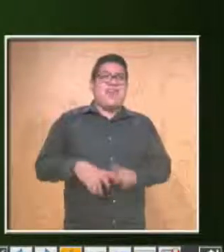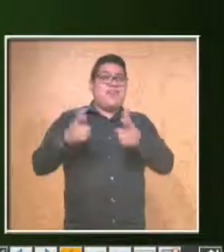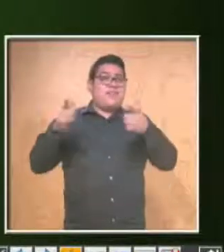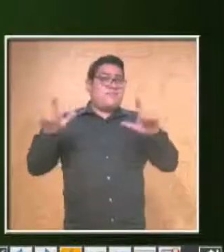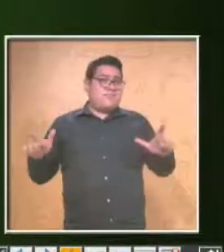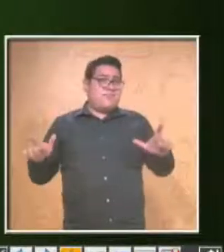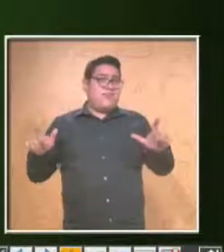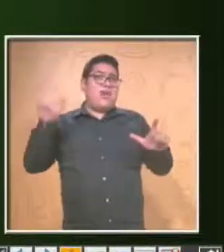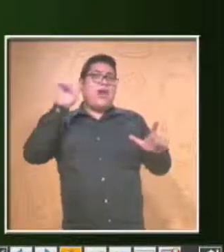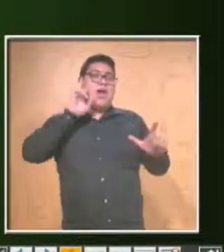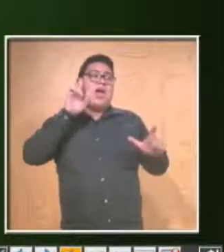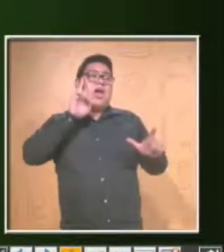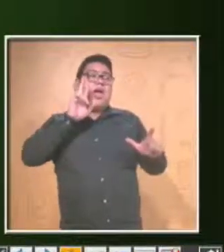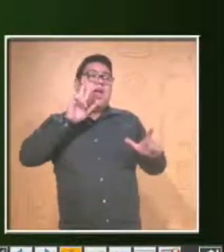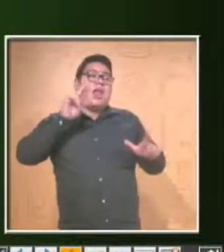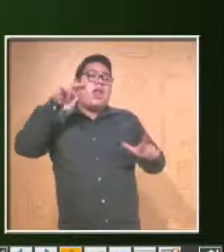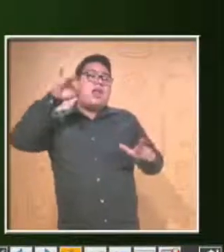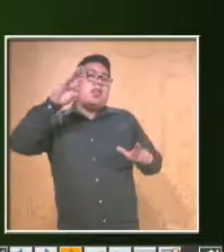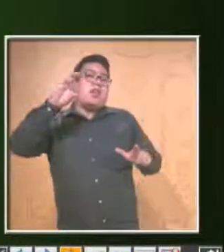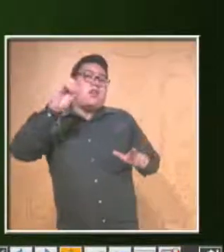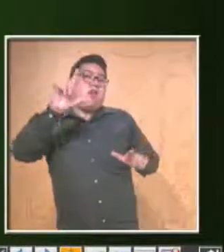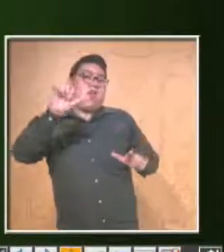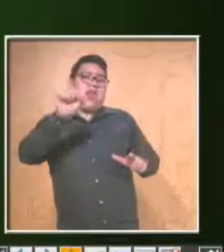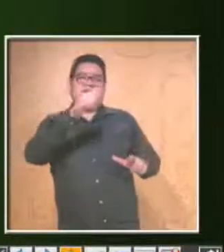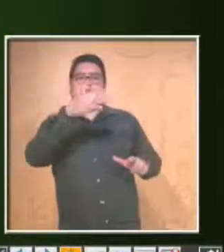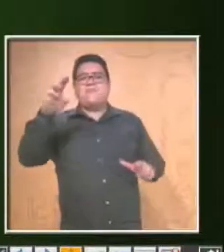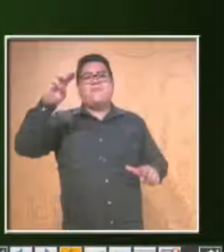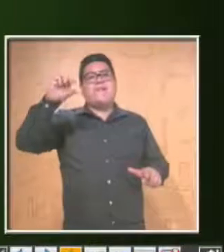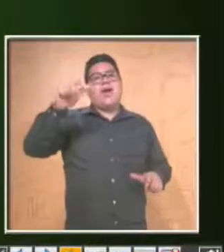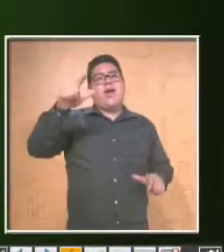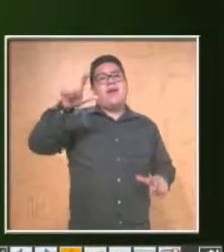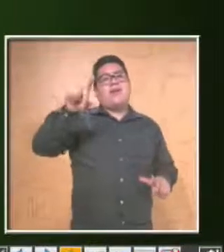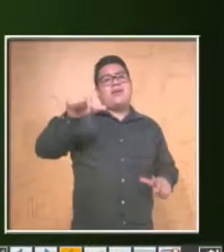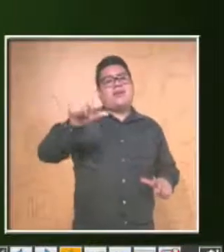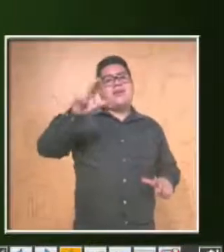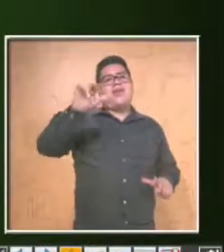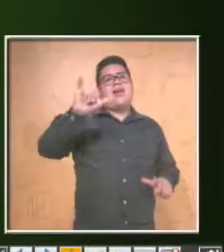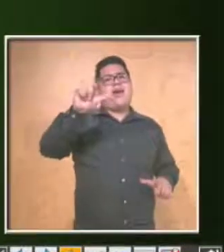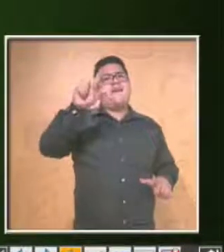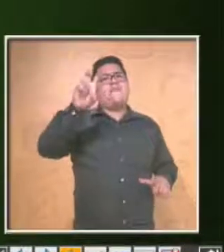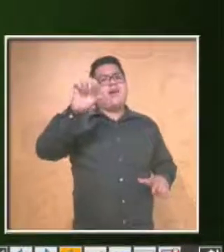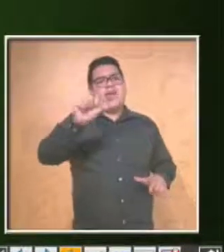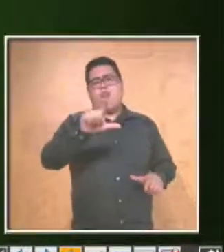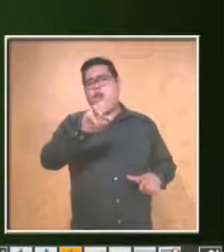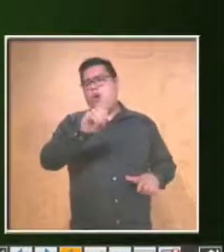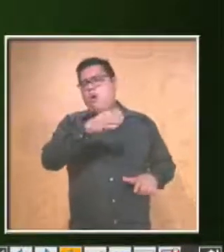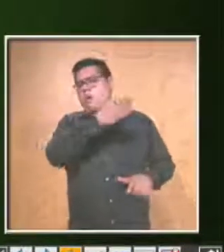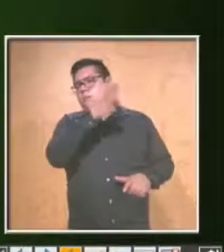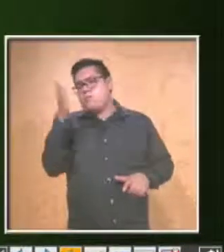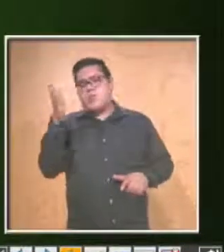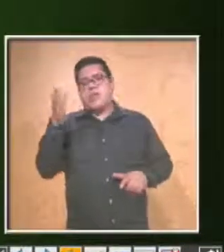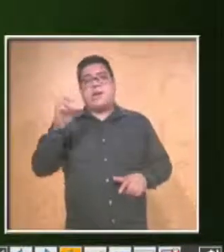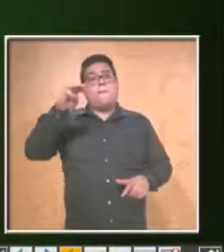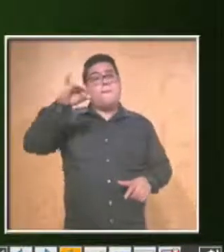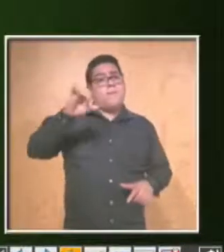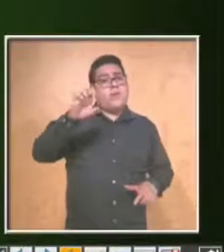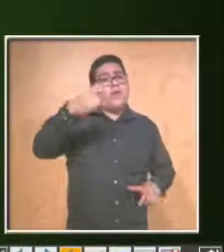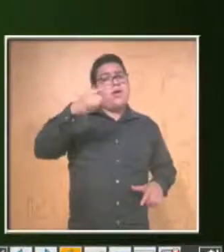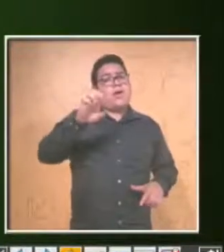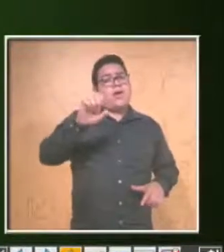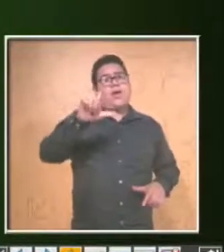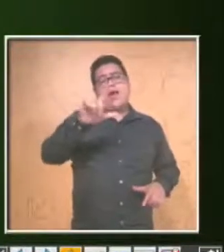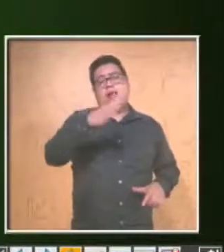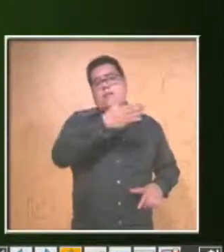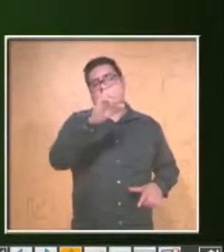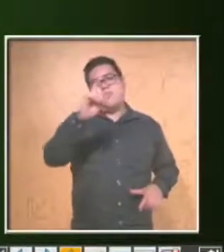literatura, pues tenemos a Nicolás Maquiavelo y a Miguel de Cervantes, como podría haber más representantes, pero quería que vieras nada más algunos de